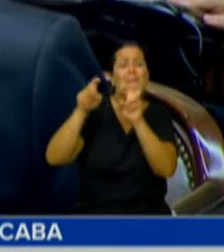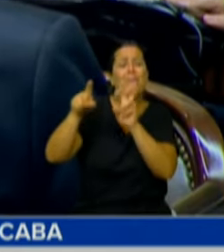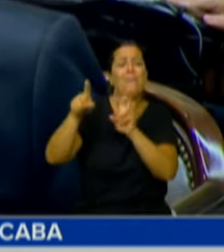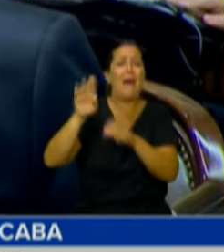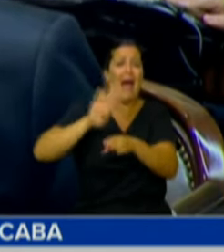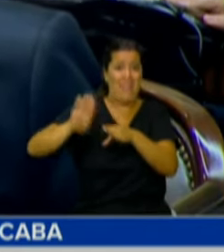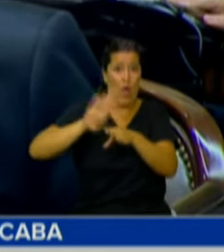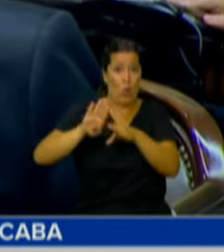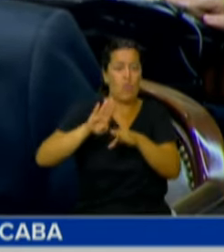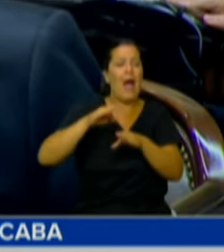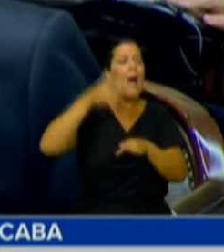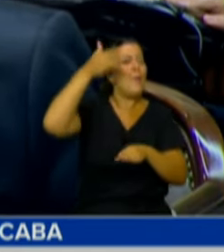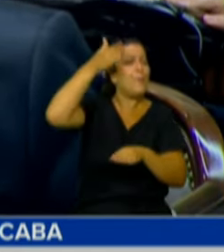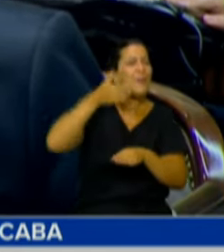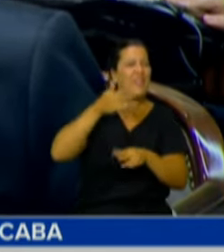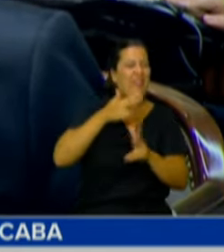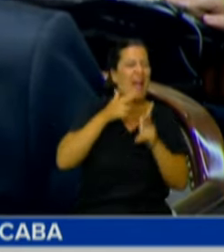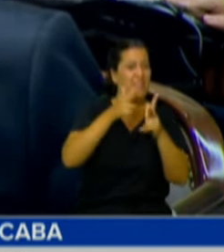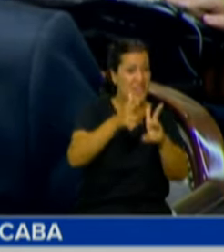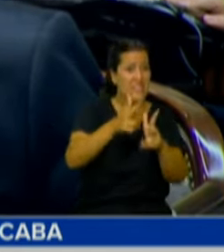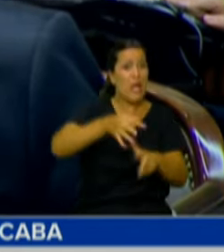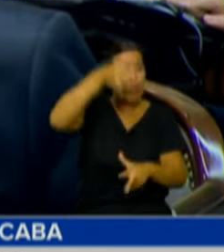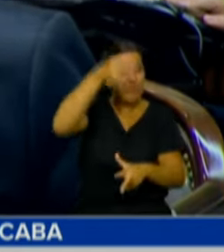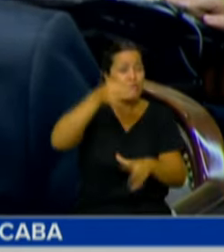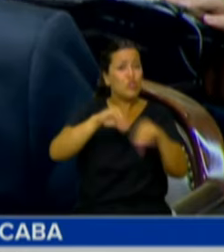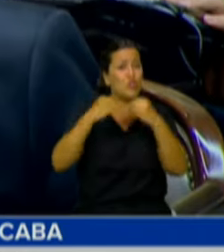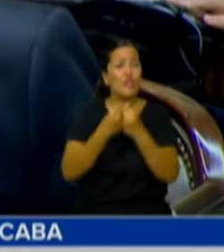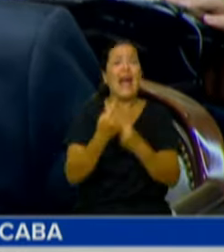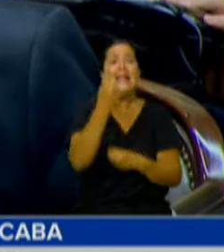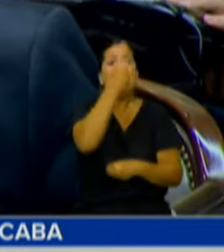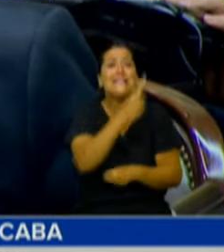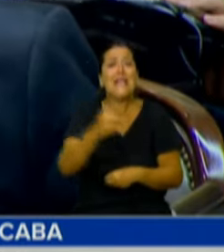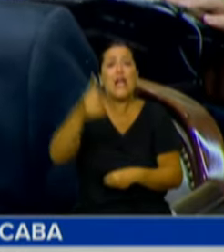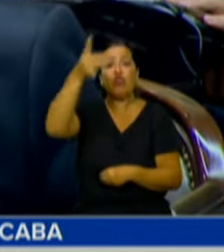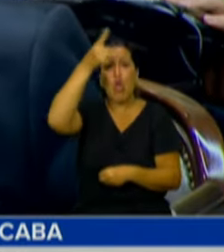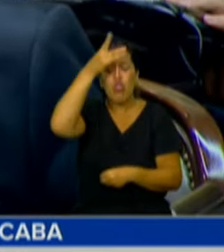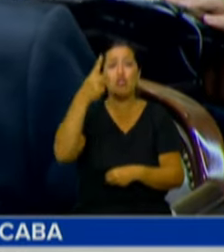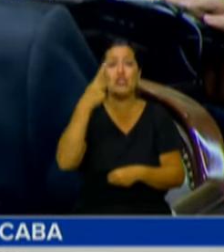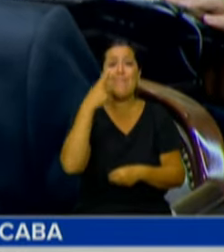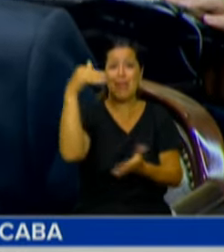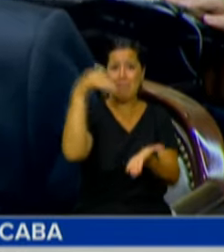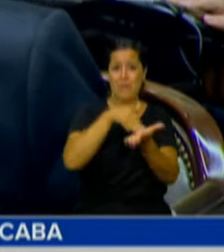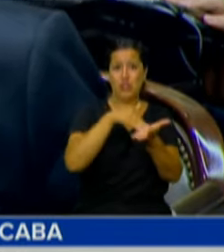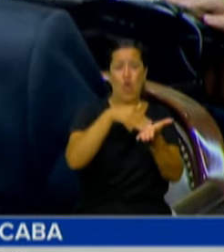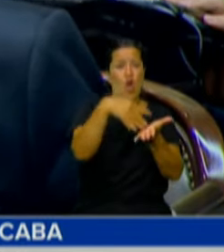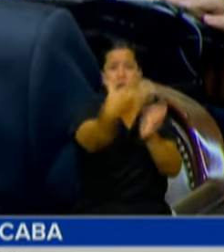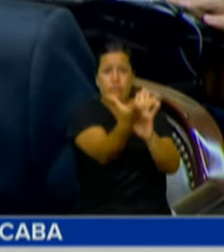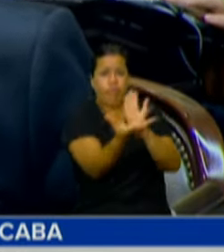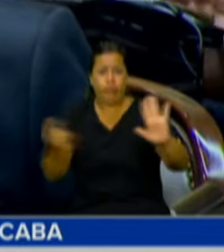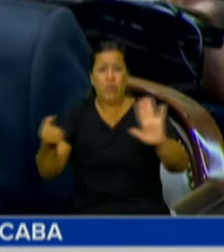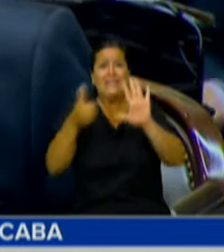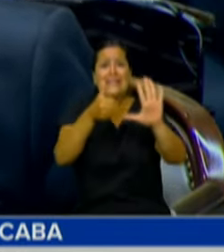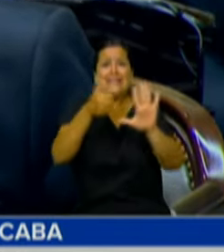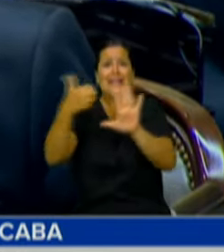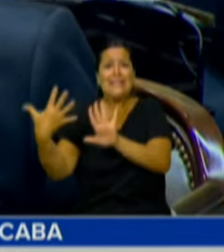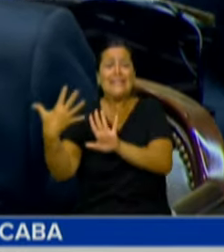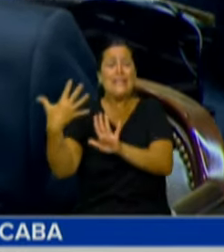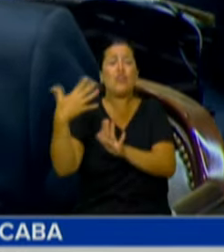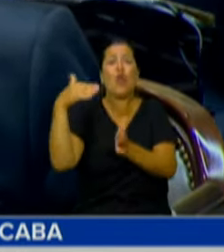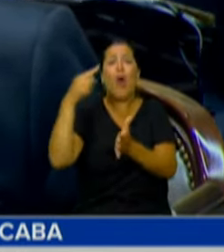estuvo muy bien muchas gracias No no alcanzo a escuchar bien yo un